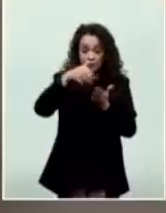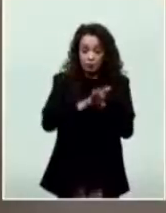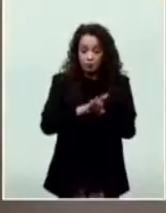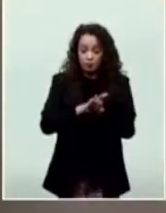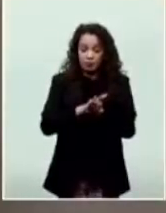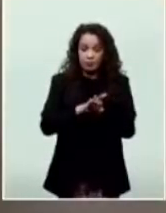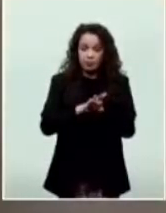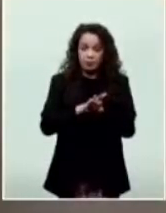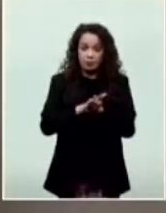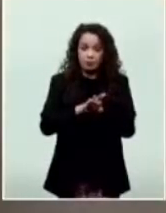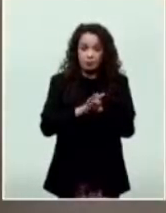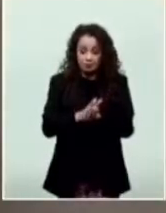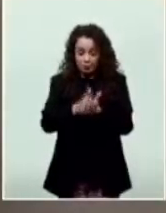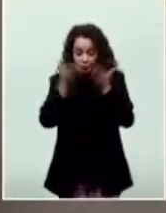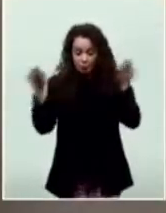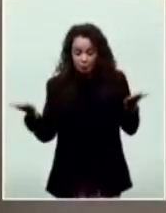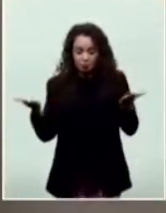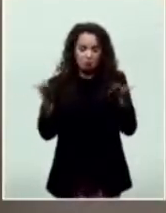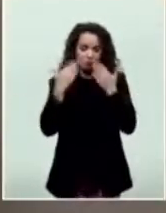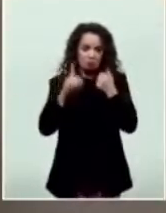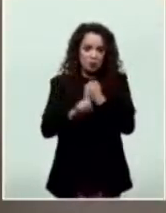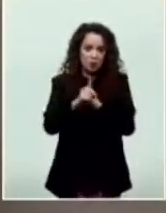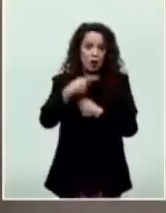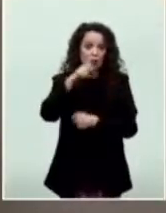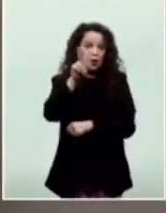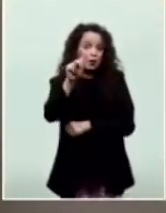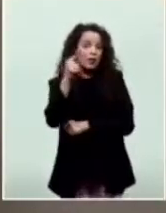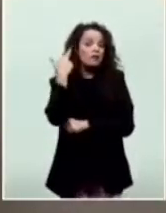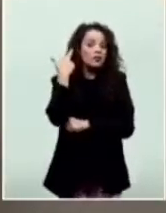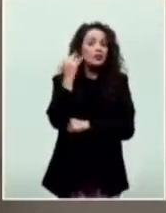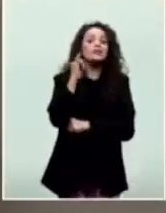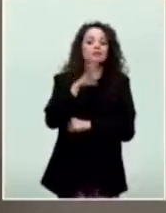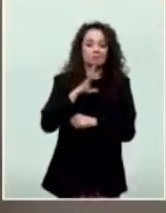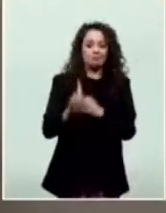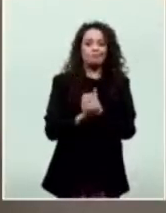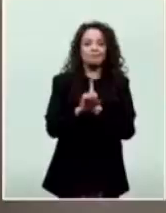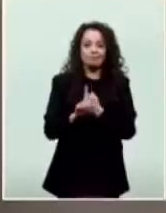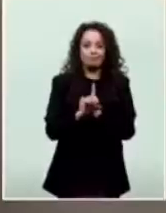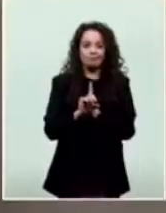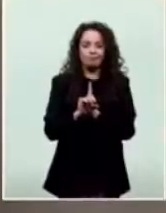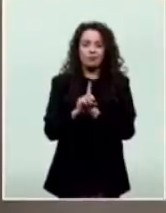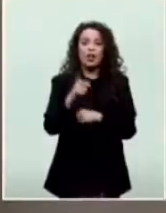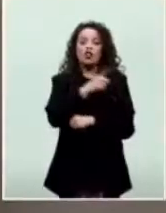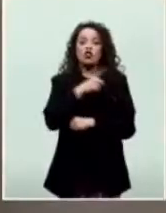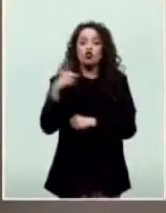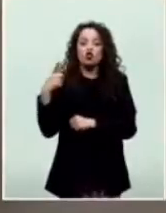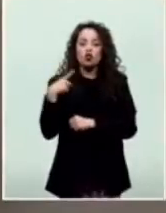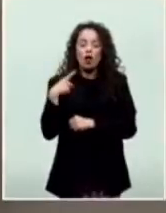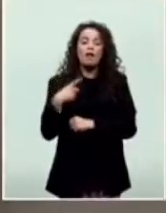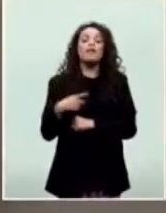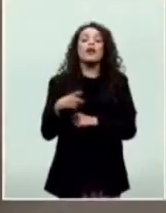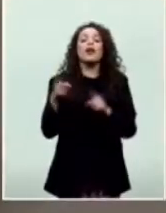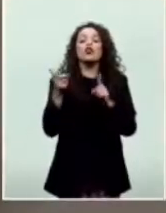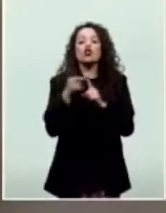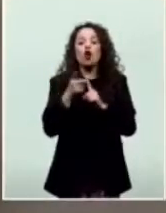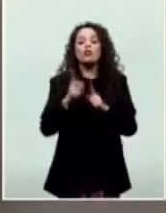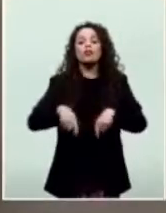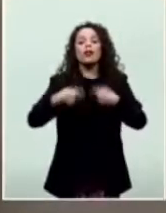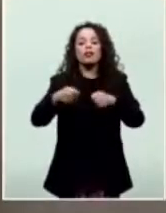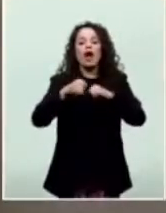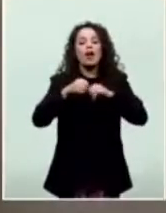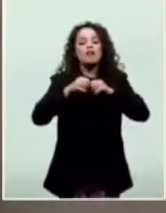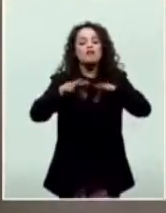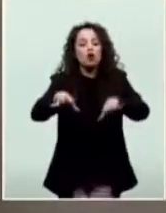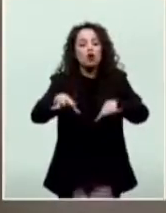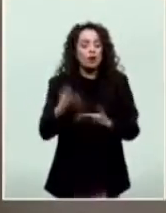y la televisión sí. ¿Hasta dónde llega la opinión? ¿Hasta dónde llega la información? ¿Hasta qué punto